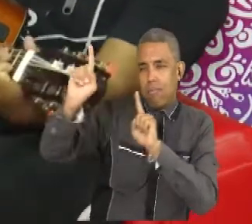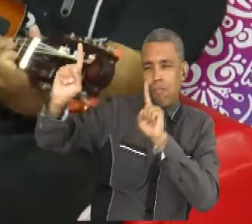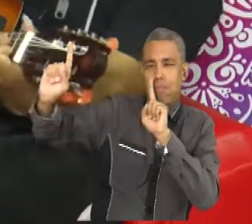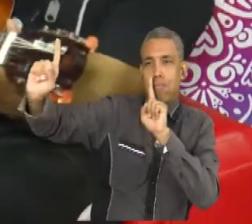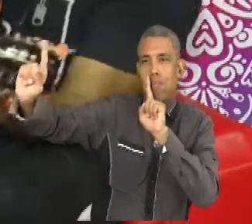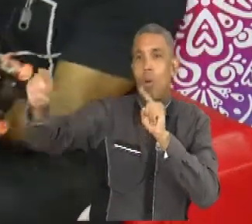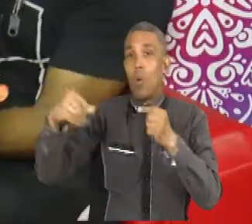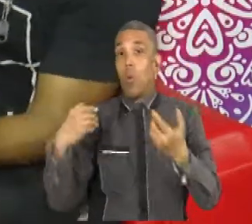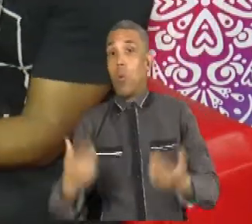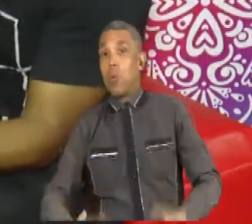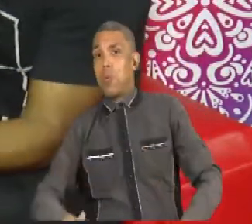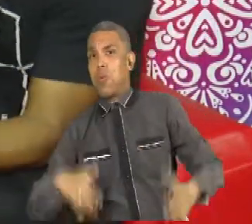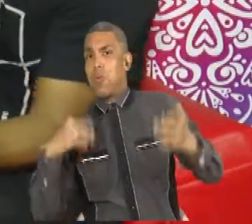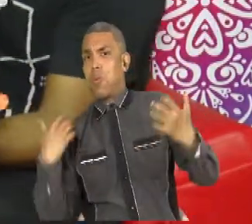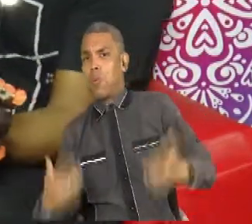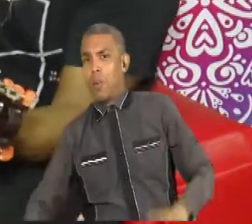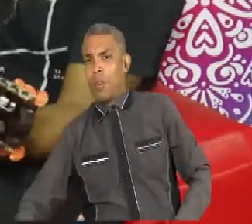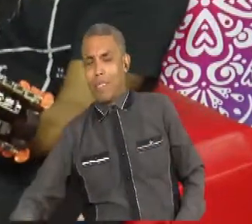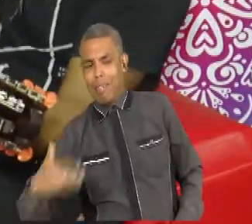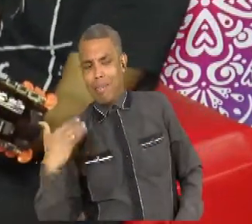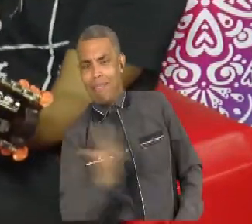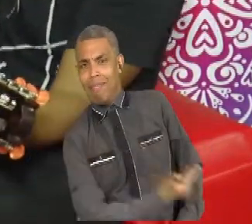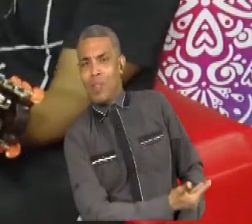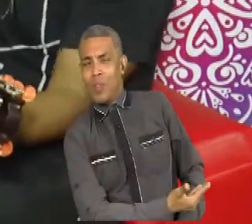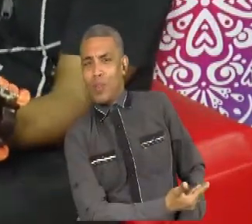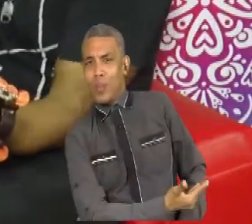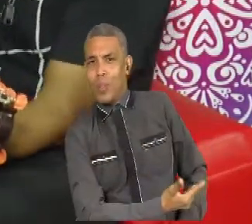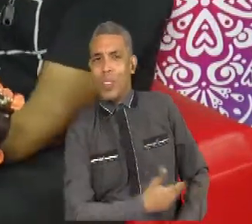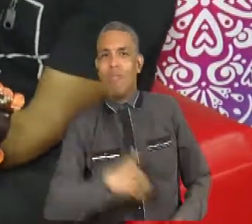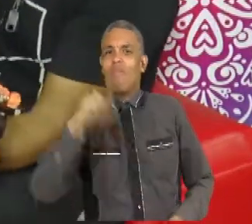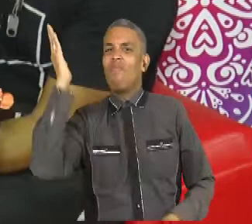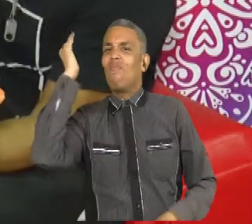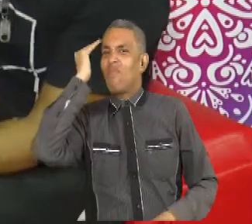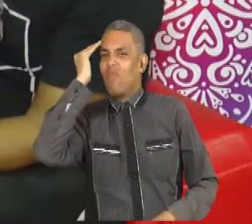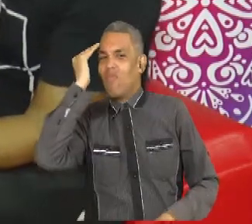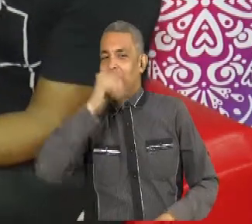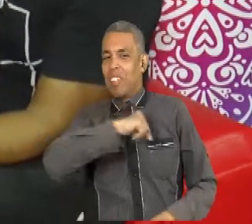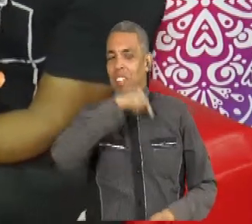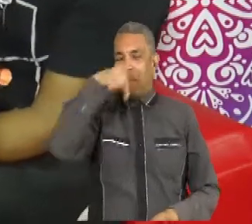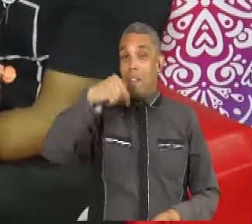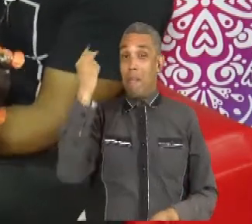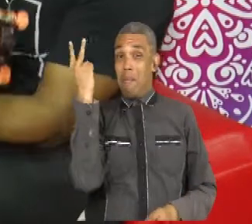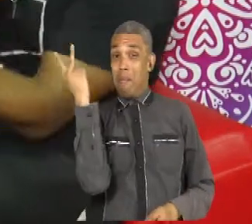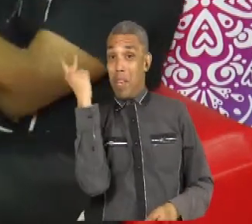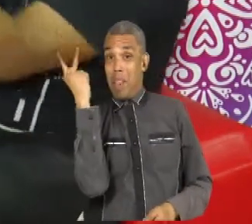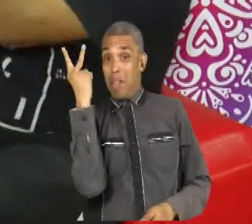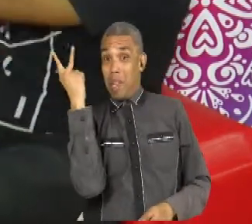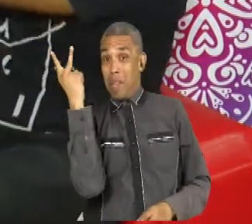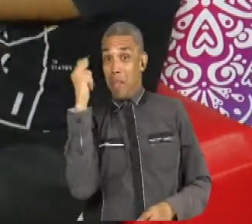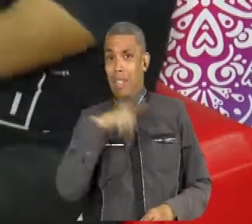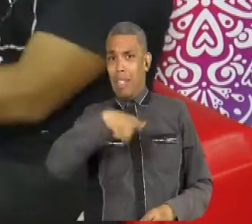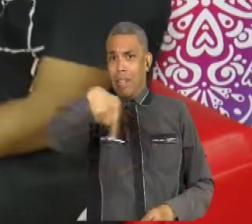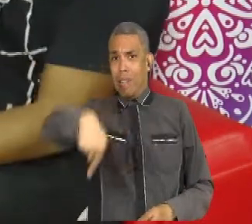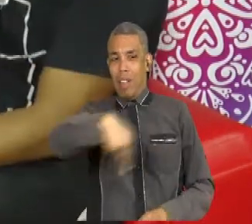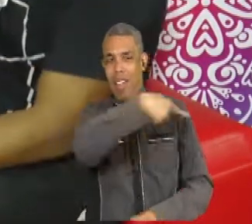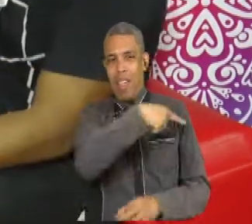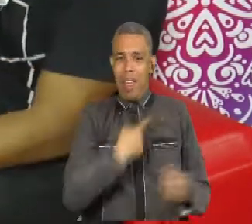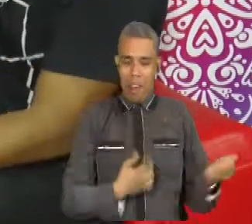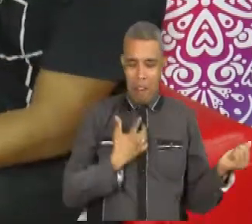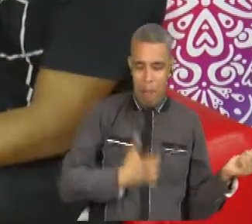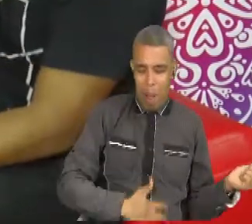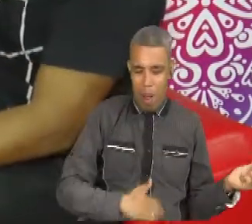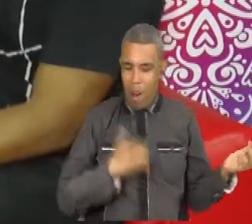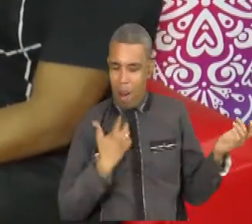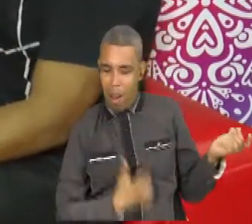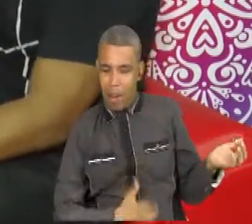el favor, ya entiendo por qué este caballero va a estar este viernes aquí en la cervecería. ¡Qué talento!